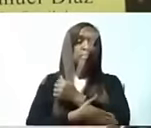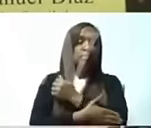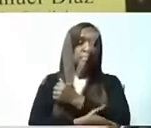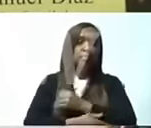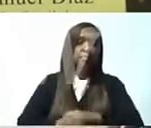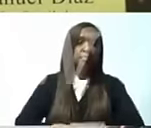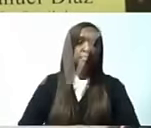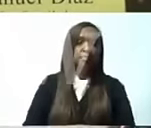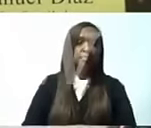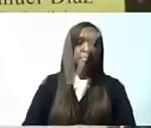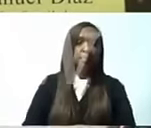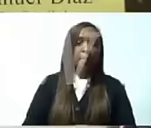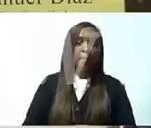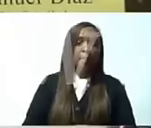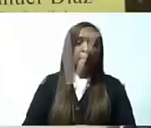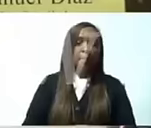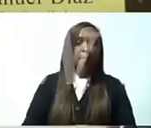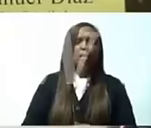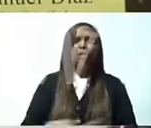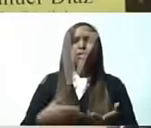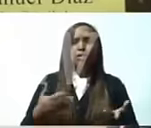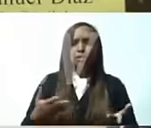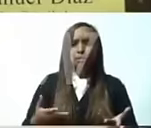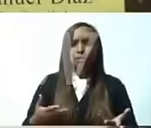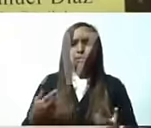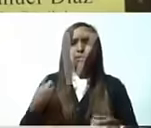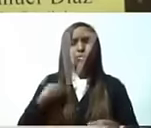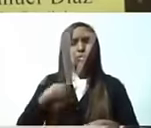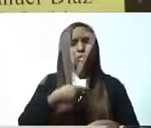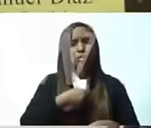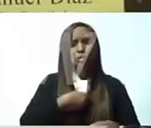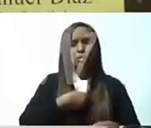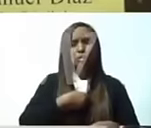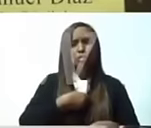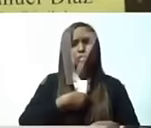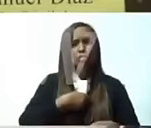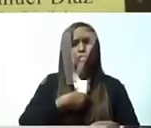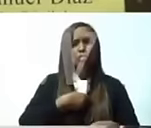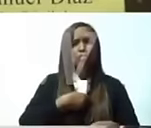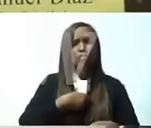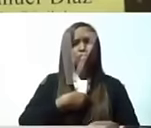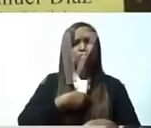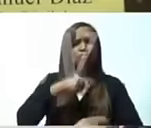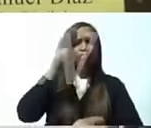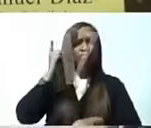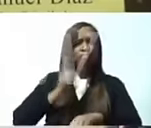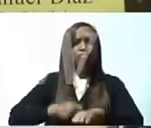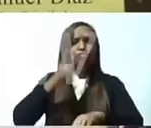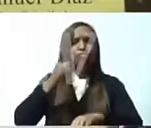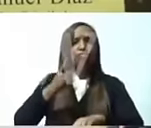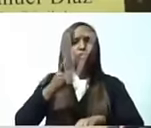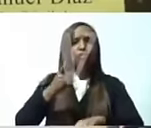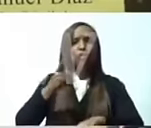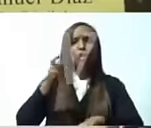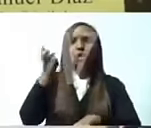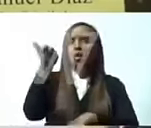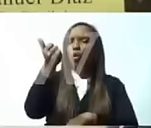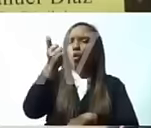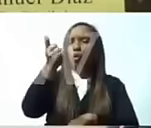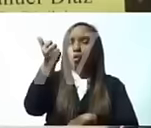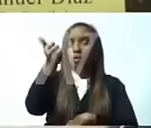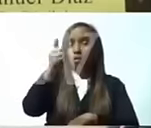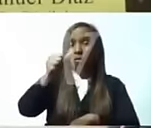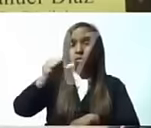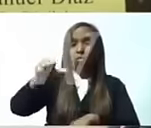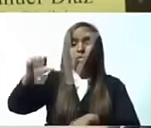condenamos ante cualquier organismo internacional la injerencia en los